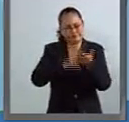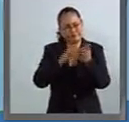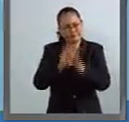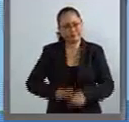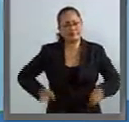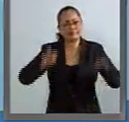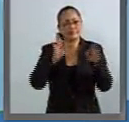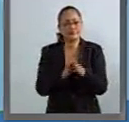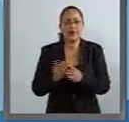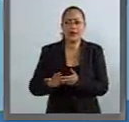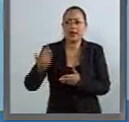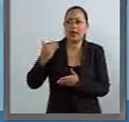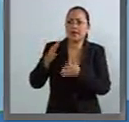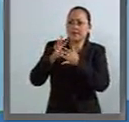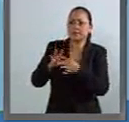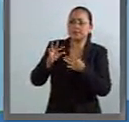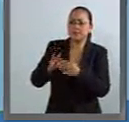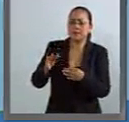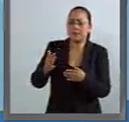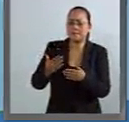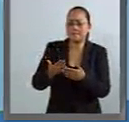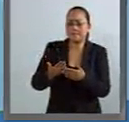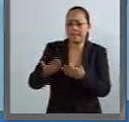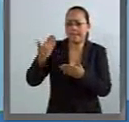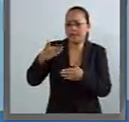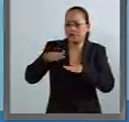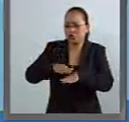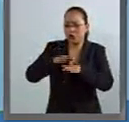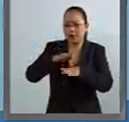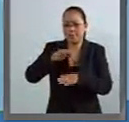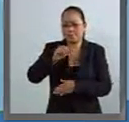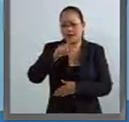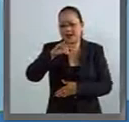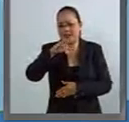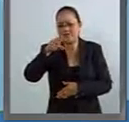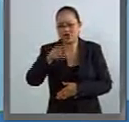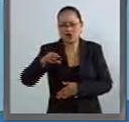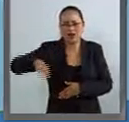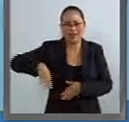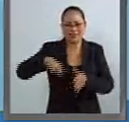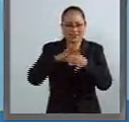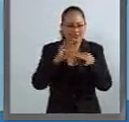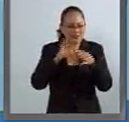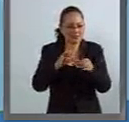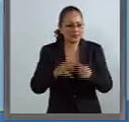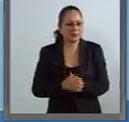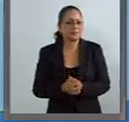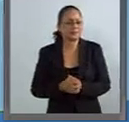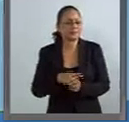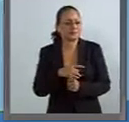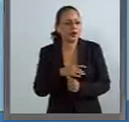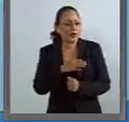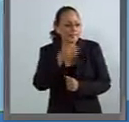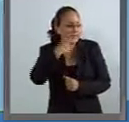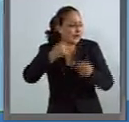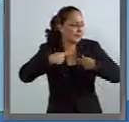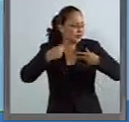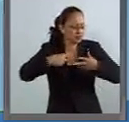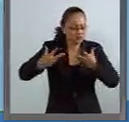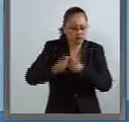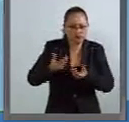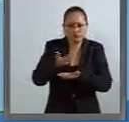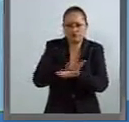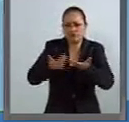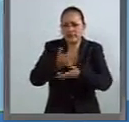fundamental. Ya se hablaba hace un momento en la participación de Alejandro Piscitelli de la necesidad de interactuar con la gente,